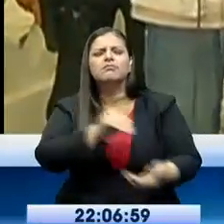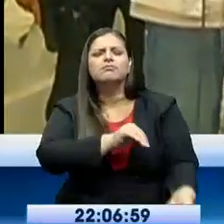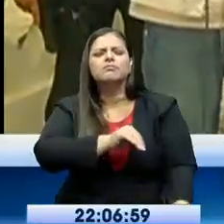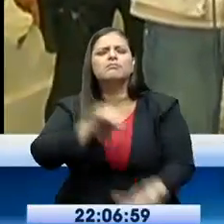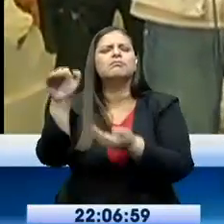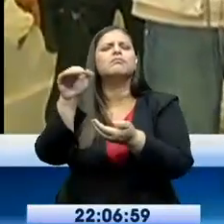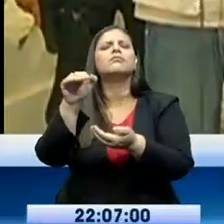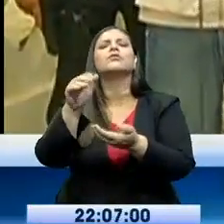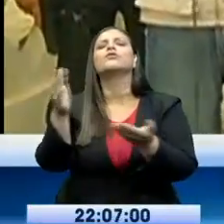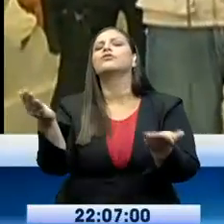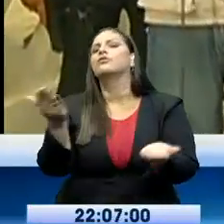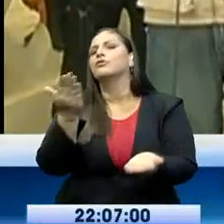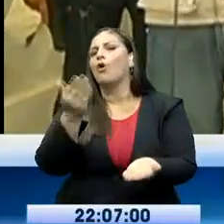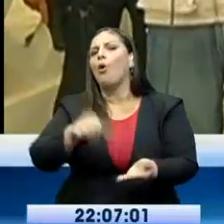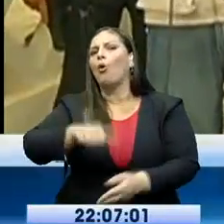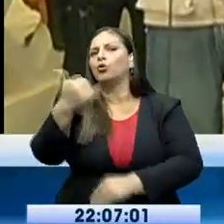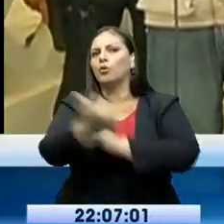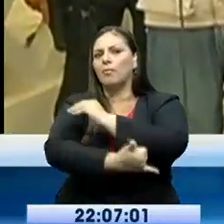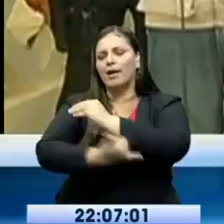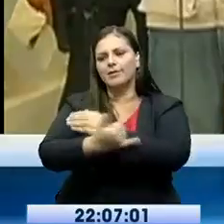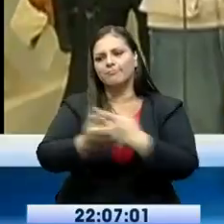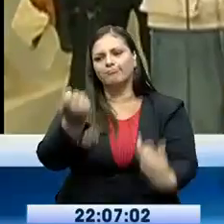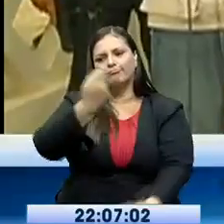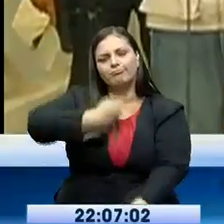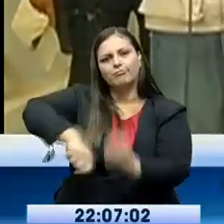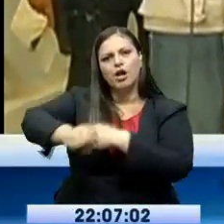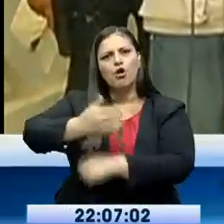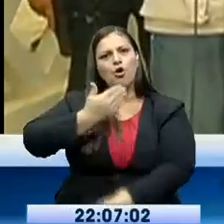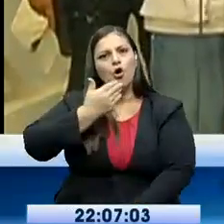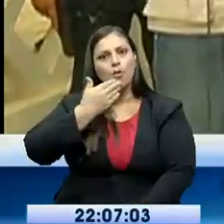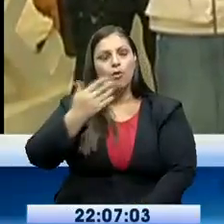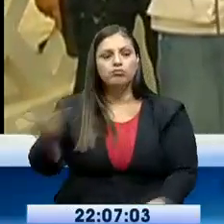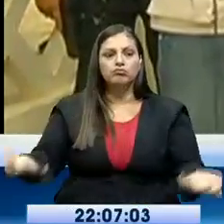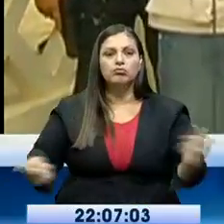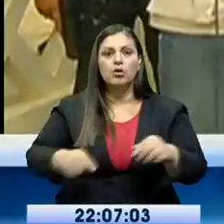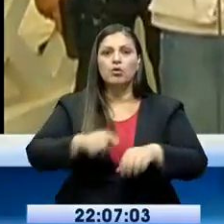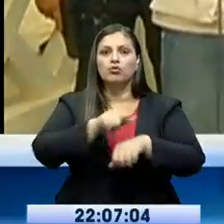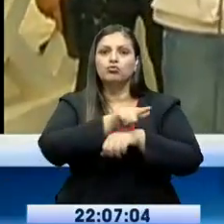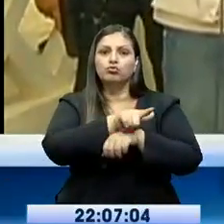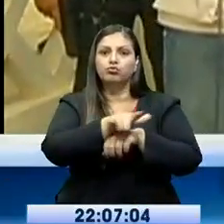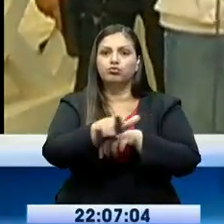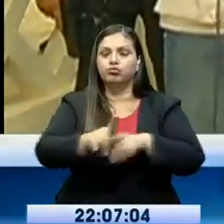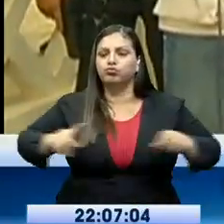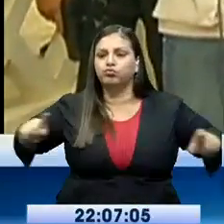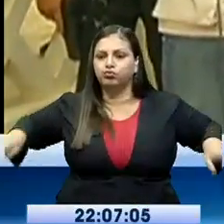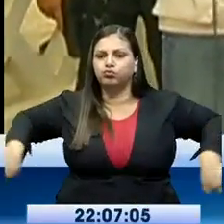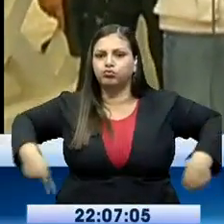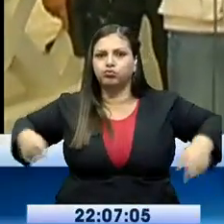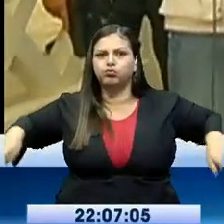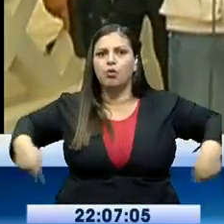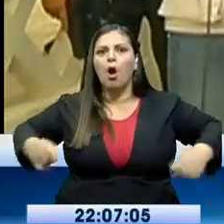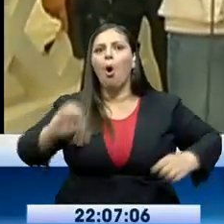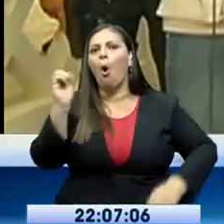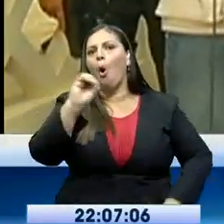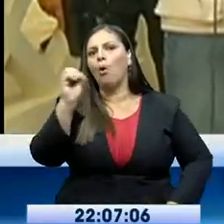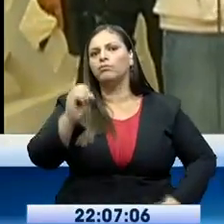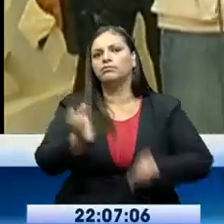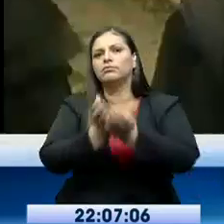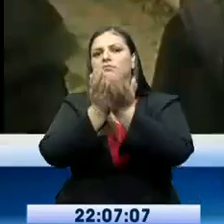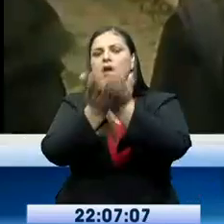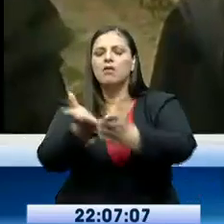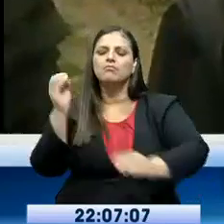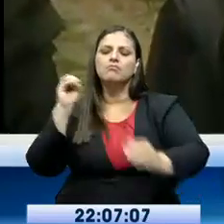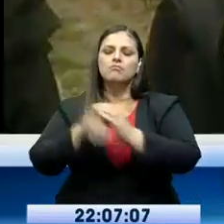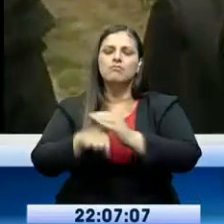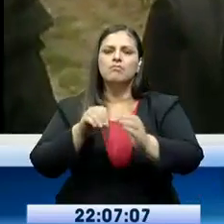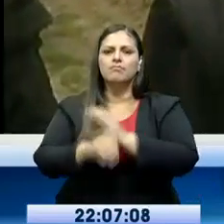a través del mar o a través de una avioneta que posiblemente estaba prevista aterrice en un espacio cercano a este sector.